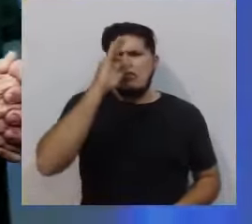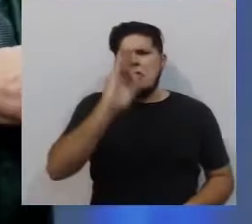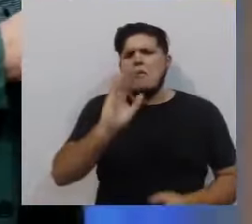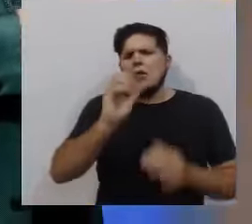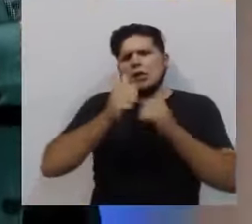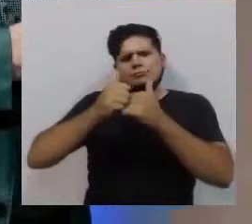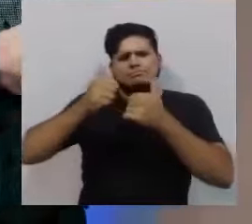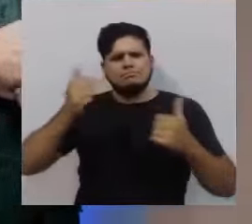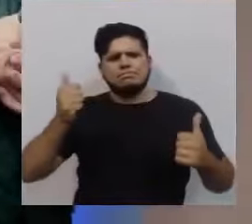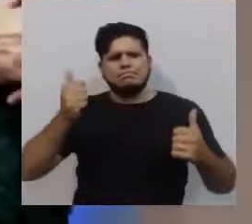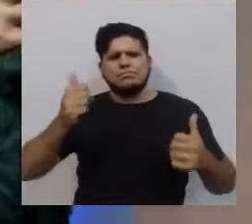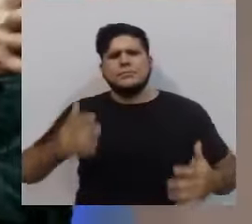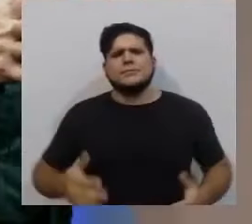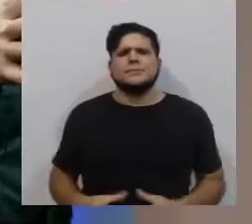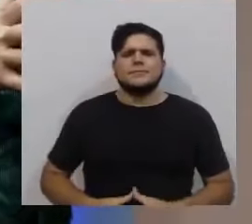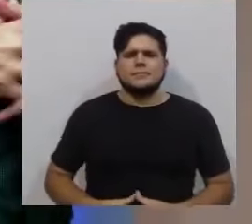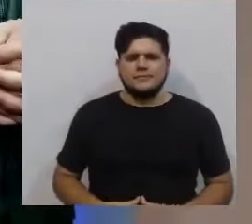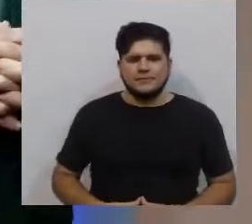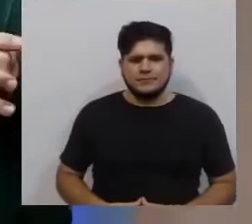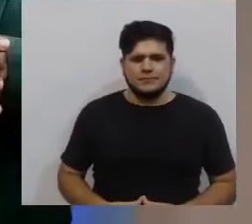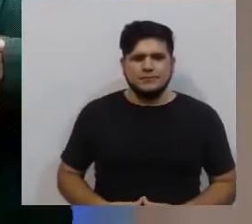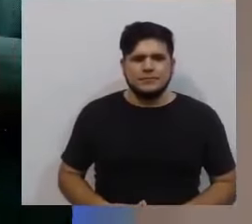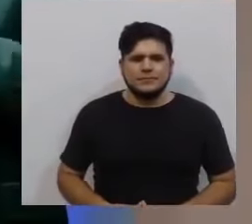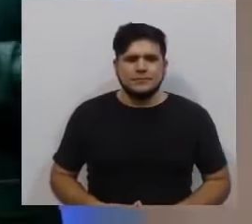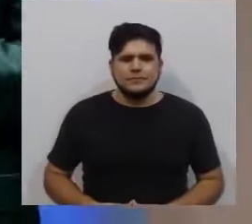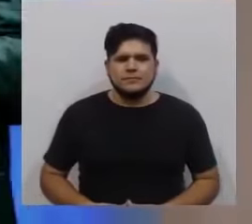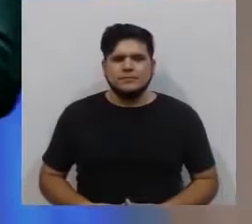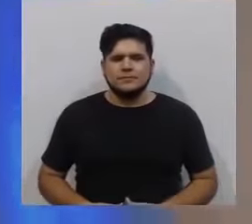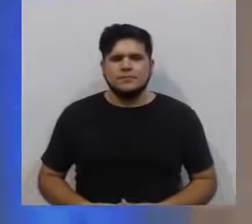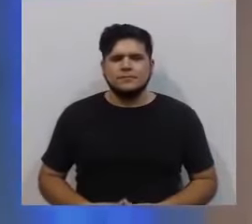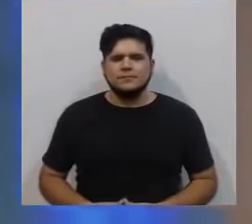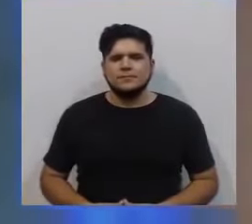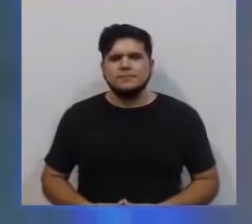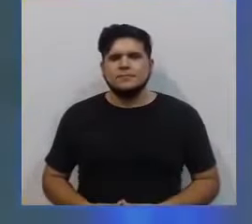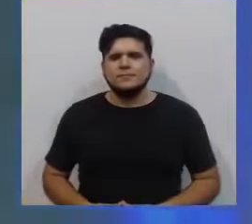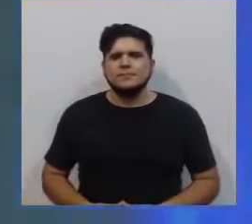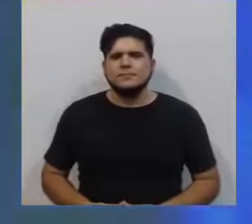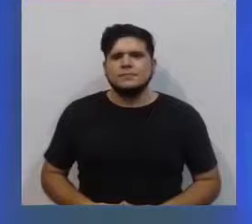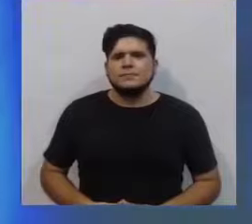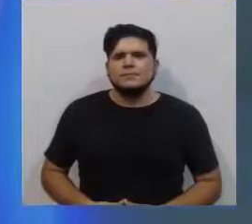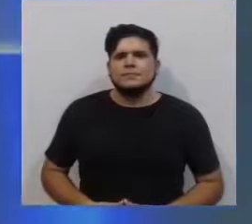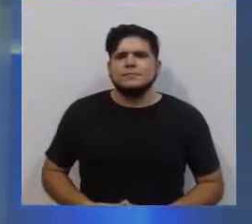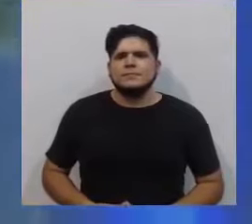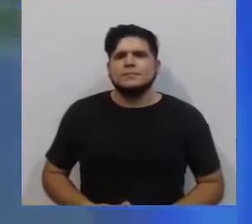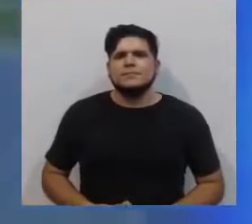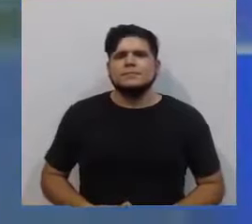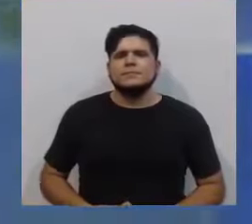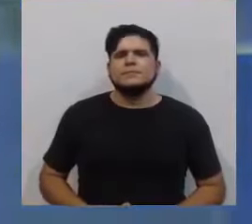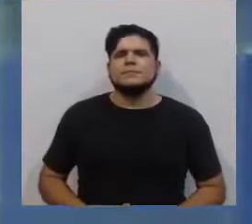en ok capítulo 5 de génesis dice que camino con dios